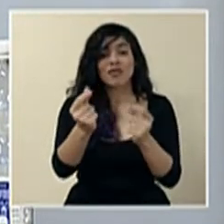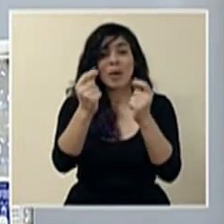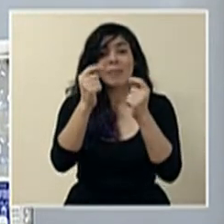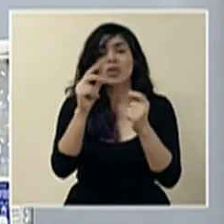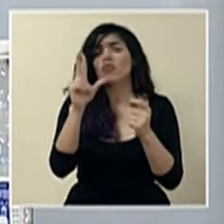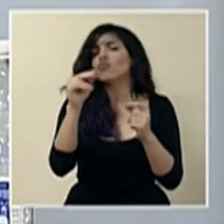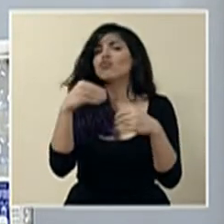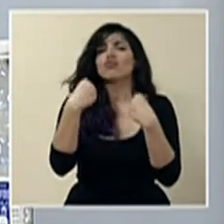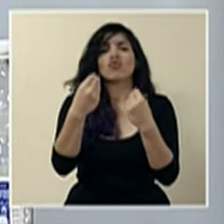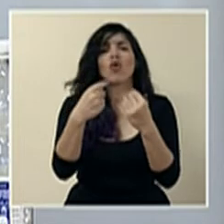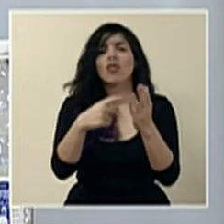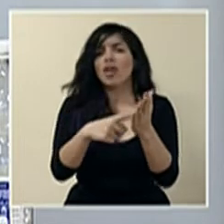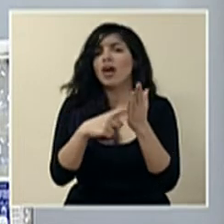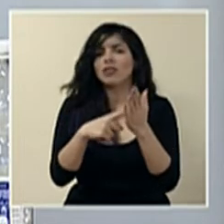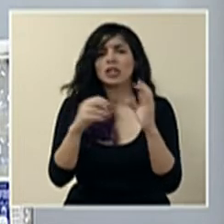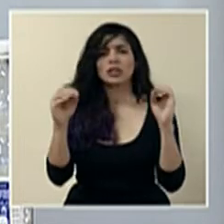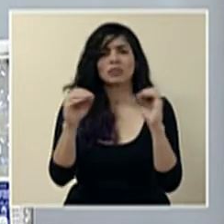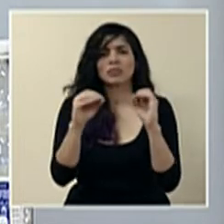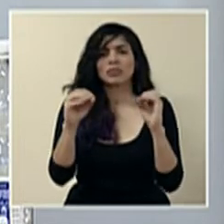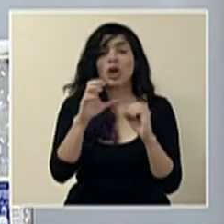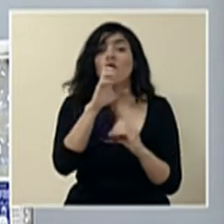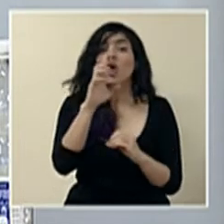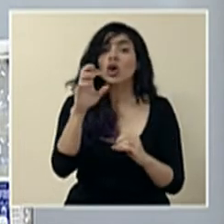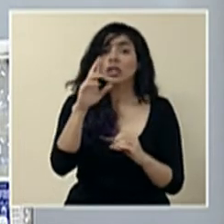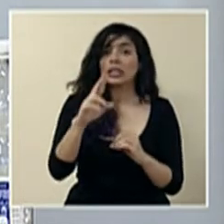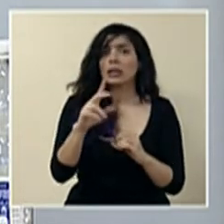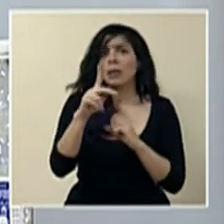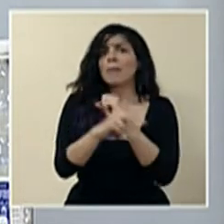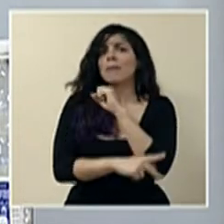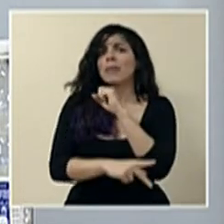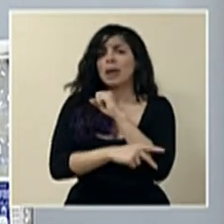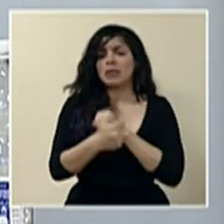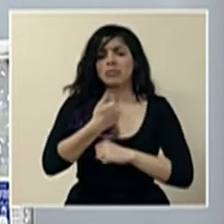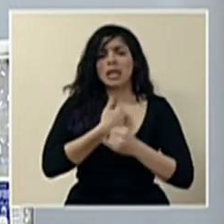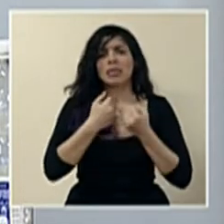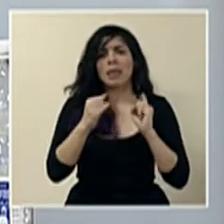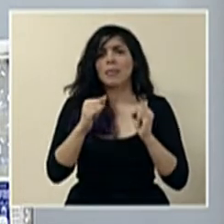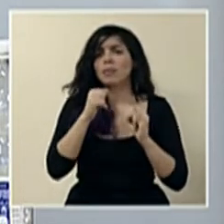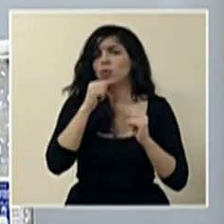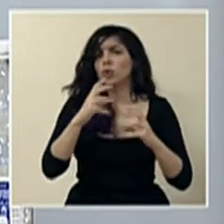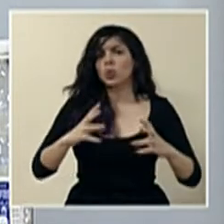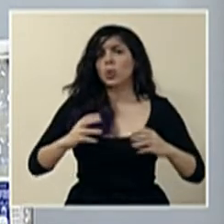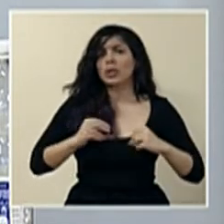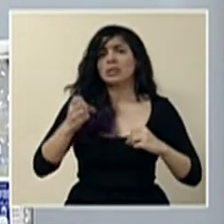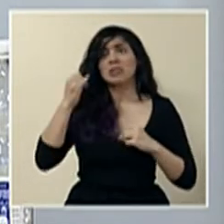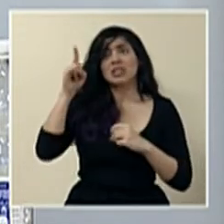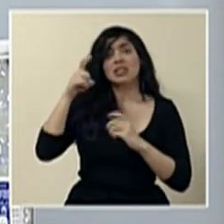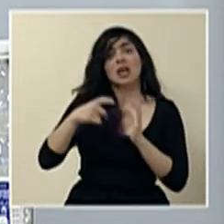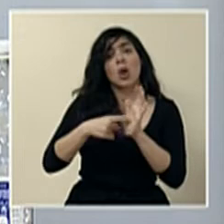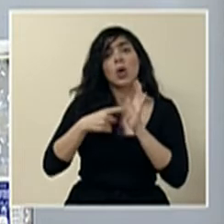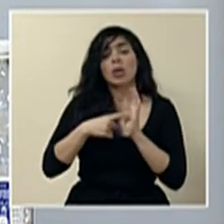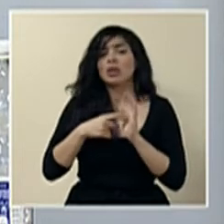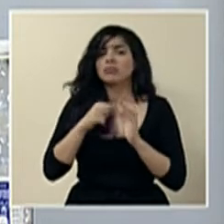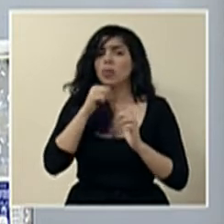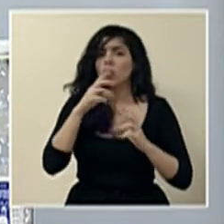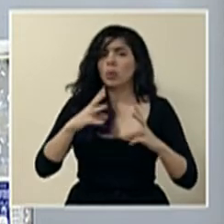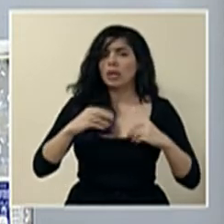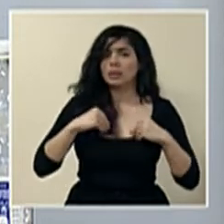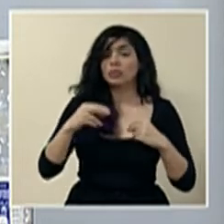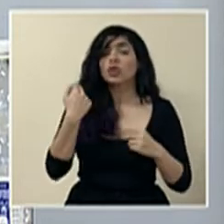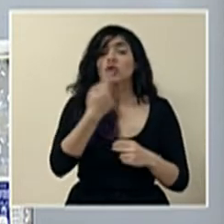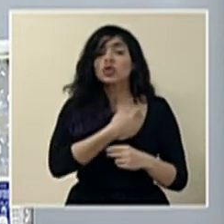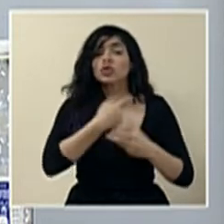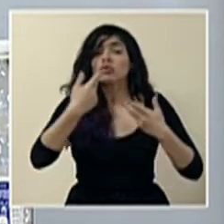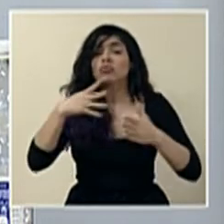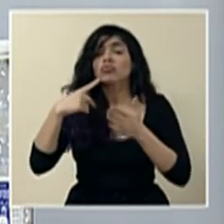pone condiciones, y Costa Rica es un país soberano, no acepta condiciones. Lo que hemos discutido